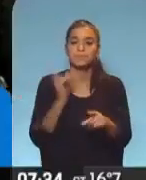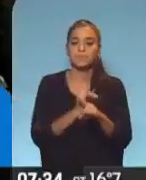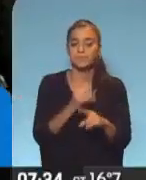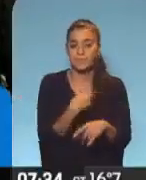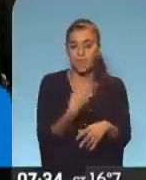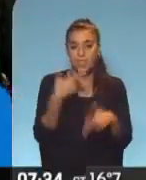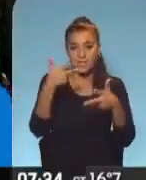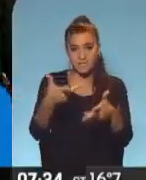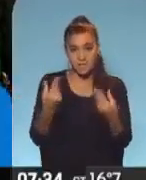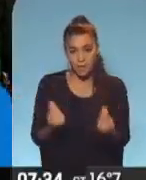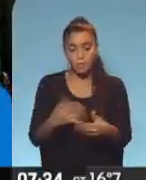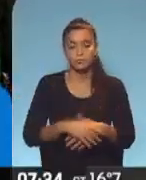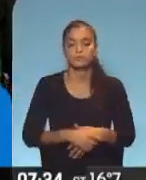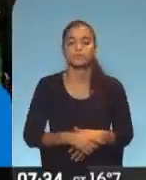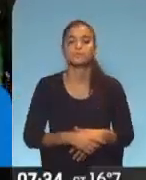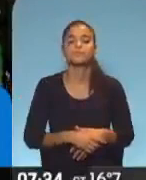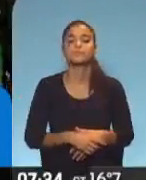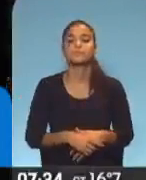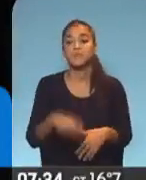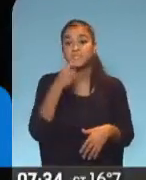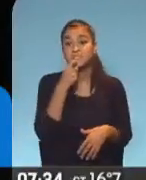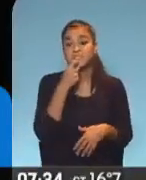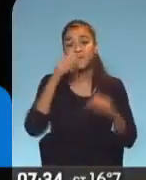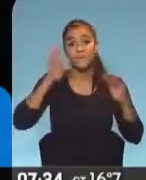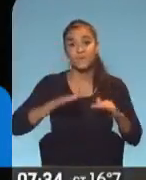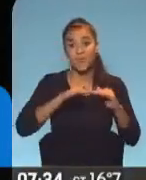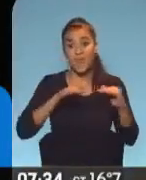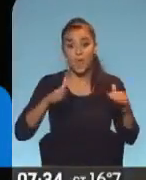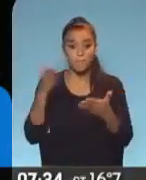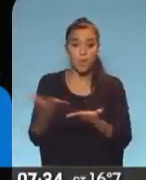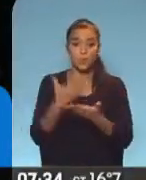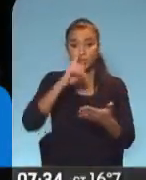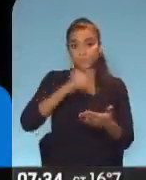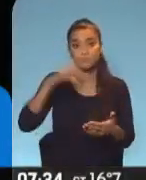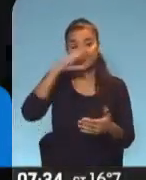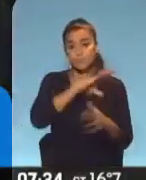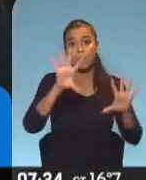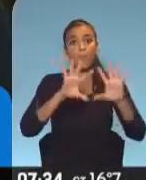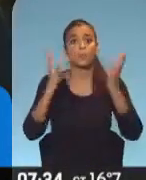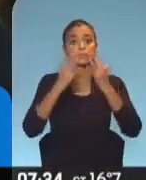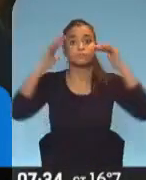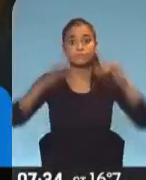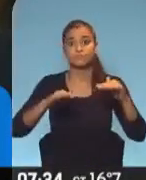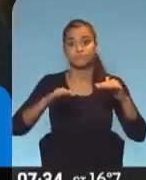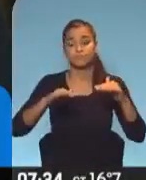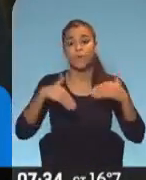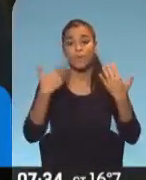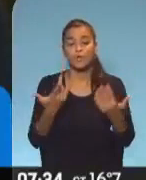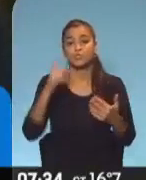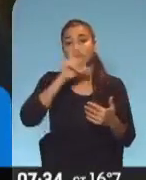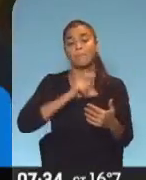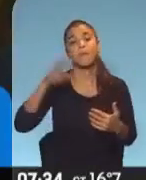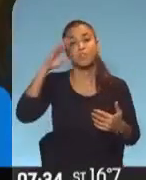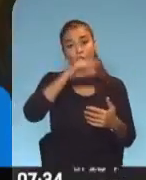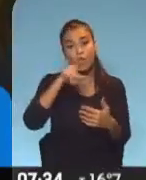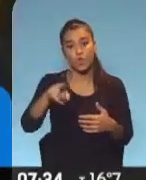decíamos que si se frena, digamos, la producción de petróleo, se para el mundo. Por eso el petróleo siempre tuvo